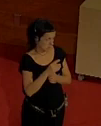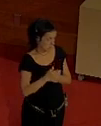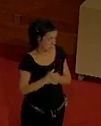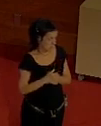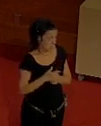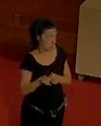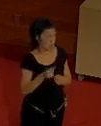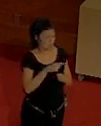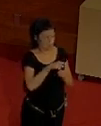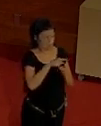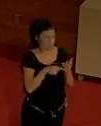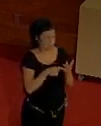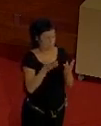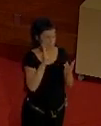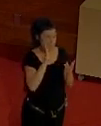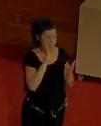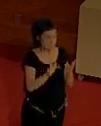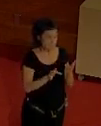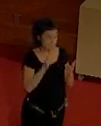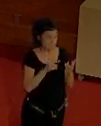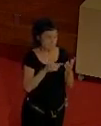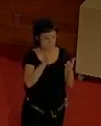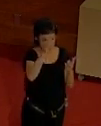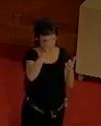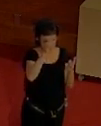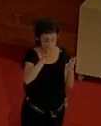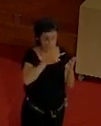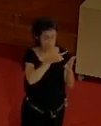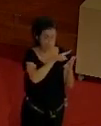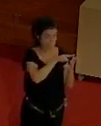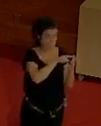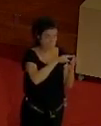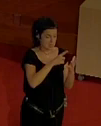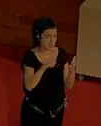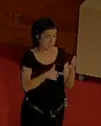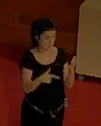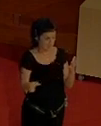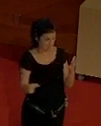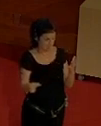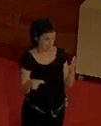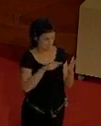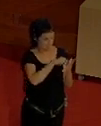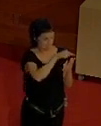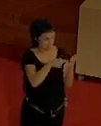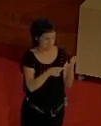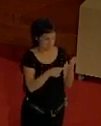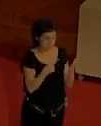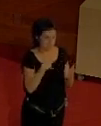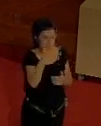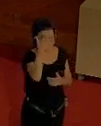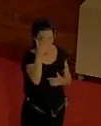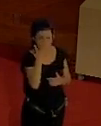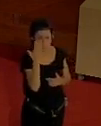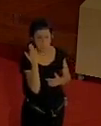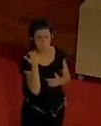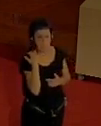citado más India por un lado y Japón por el otro tenemos por lo tanto recordemos que ha hablado de